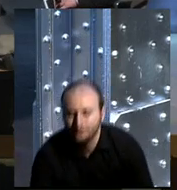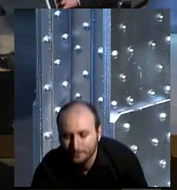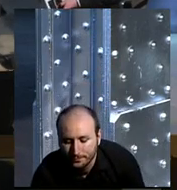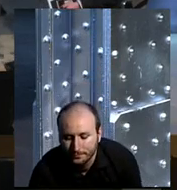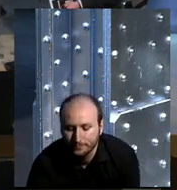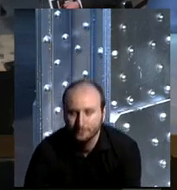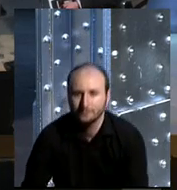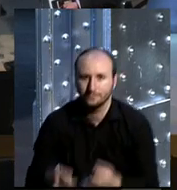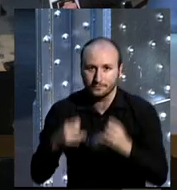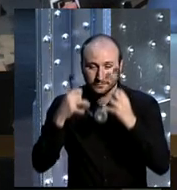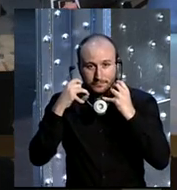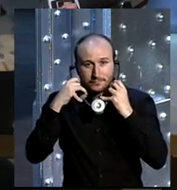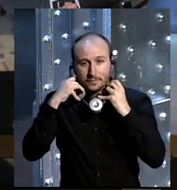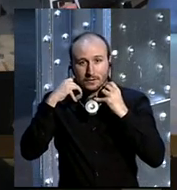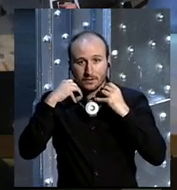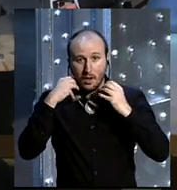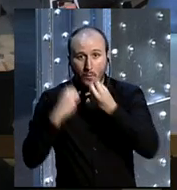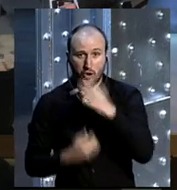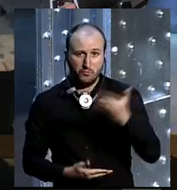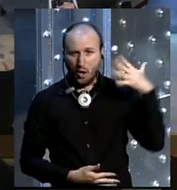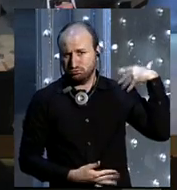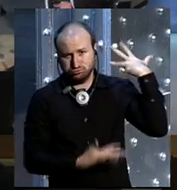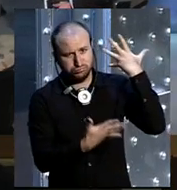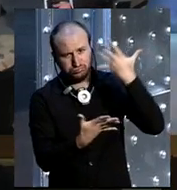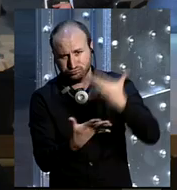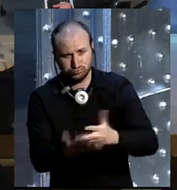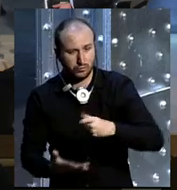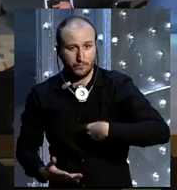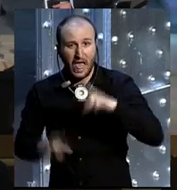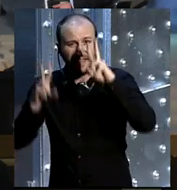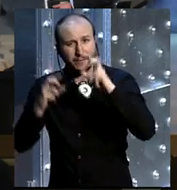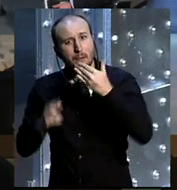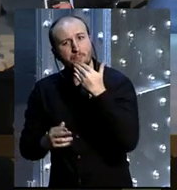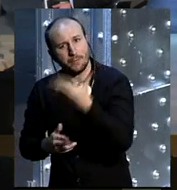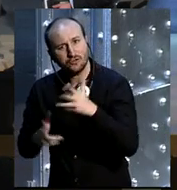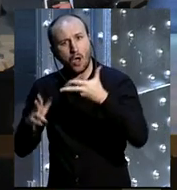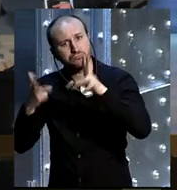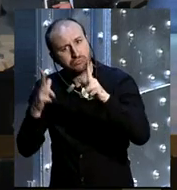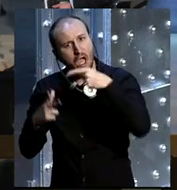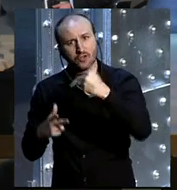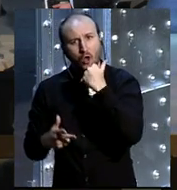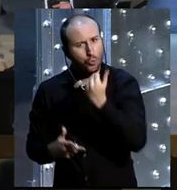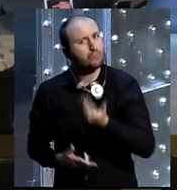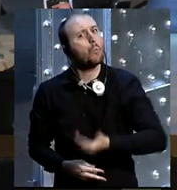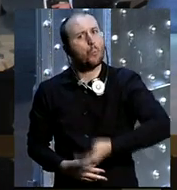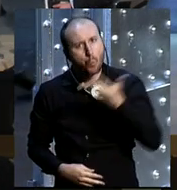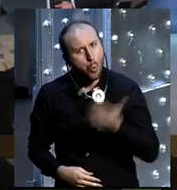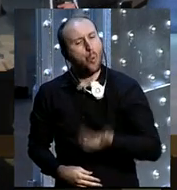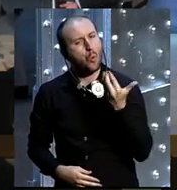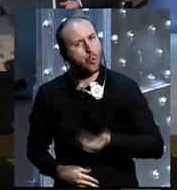Bueno, hemos pasado mucho tiempo pensando en el tema del consentimiento. Creo que el consentimiento es un principio muy importante.